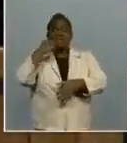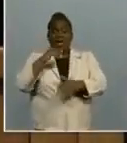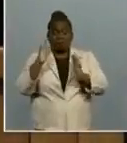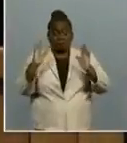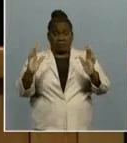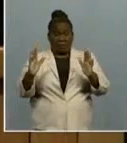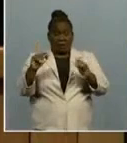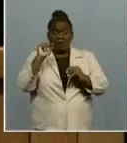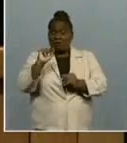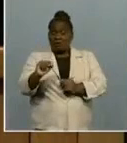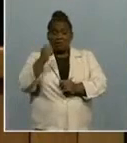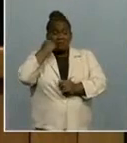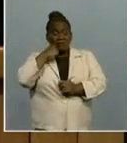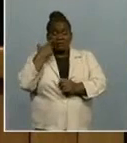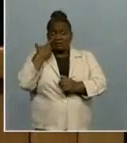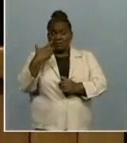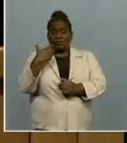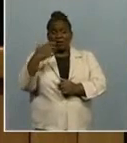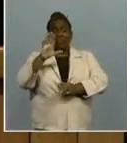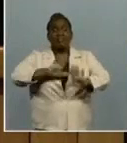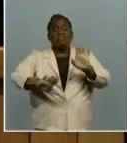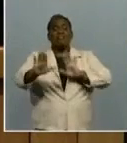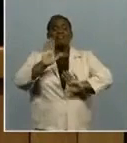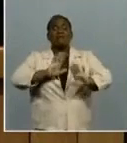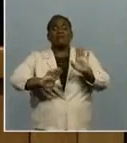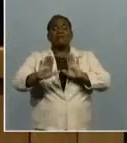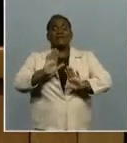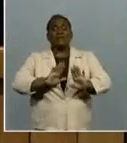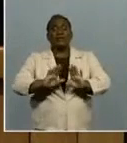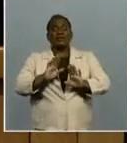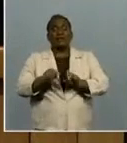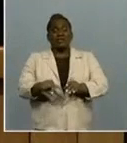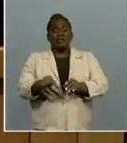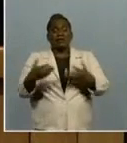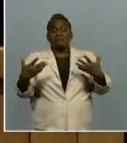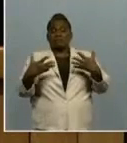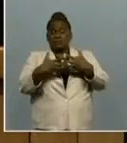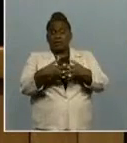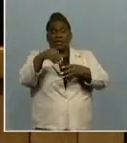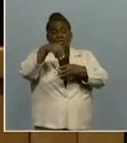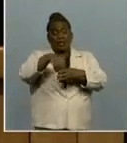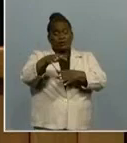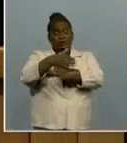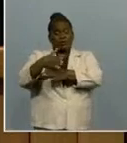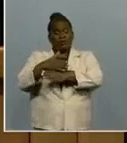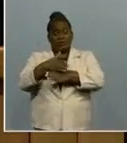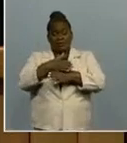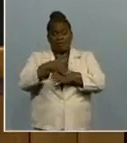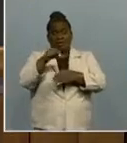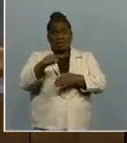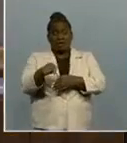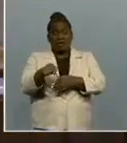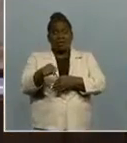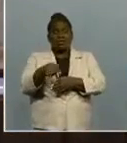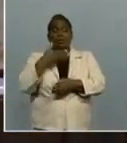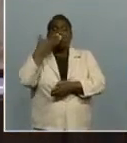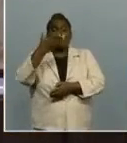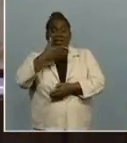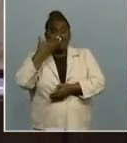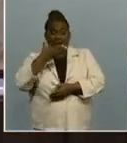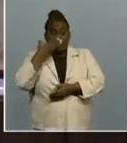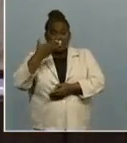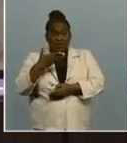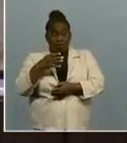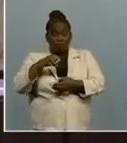legado más importante la defensa de la unidad dentro de la diversidad condujo a la declaración de la región como zona